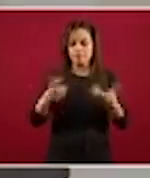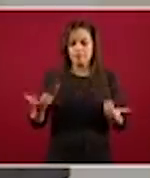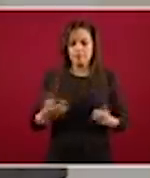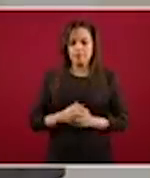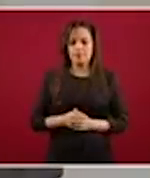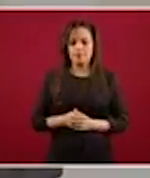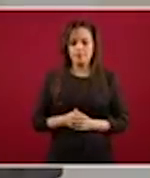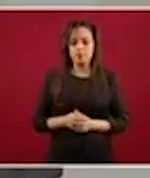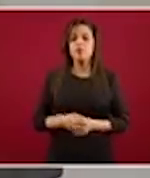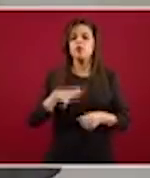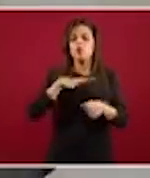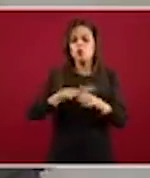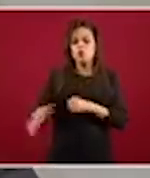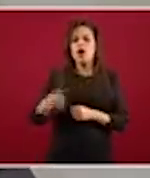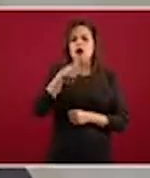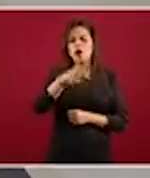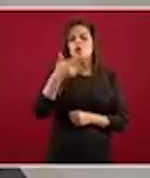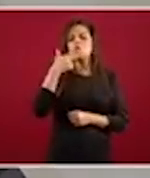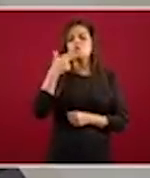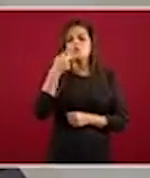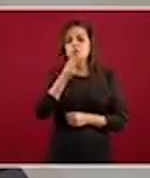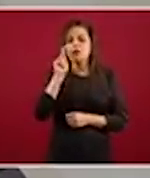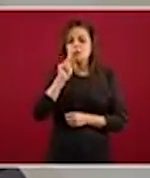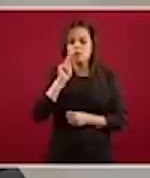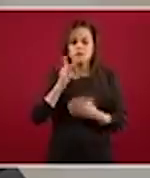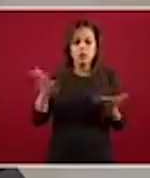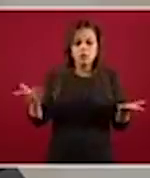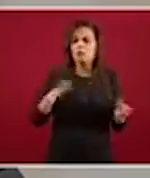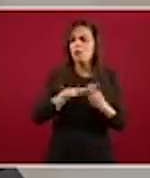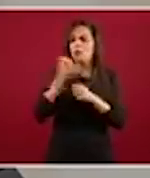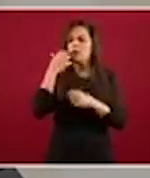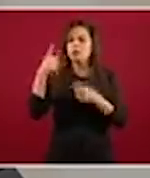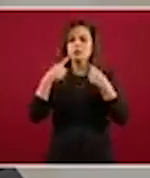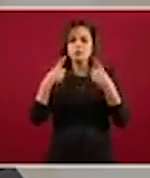son? Bueno, pues resulta que casi nadie.